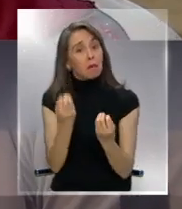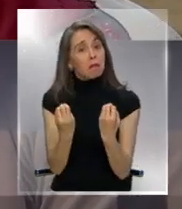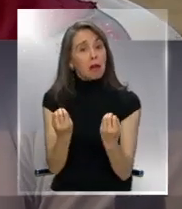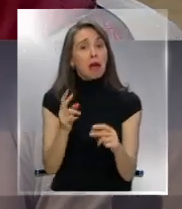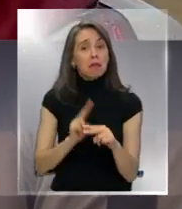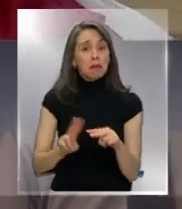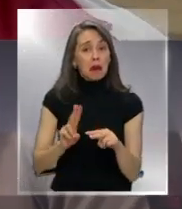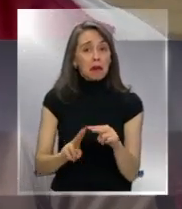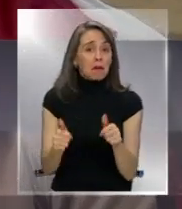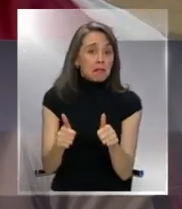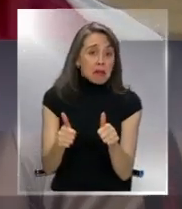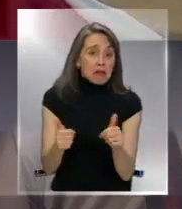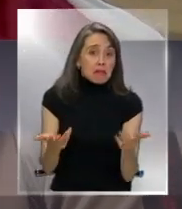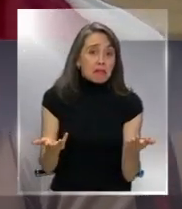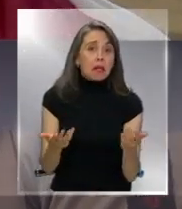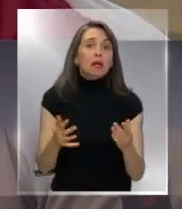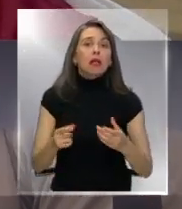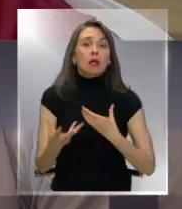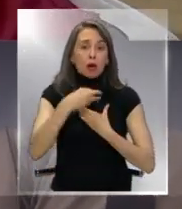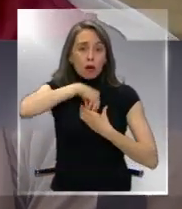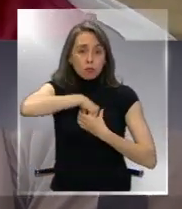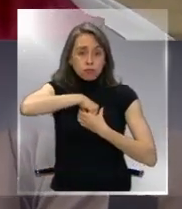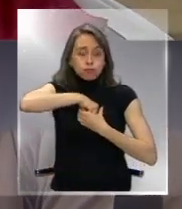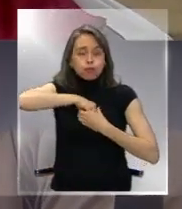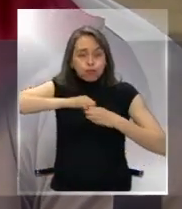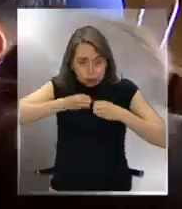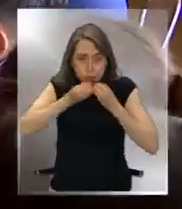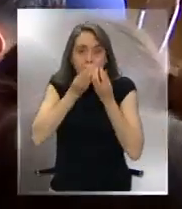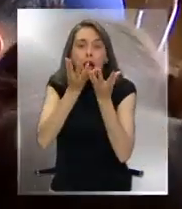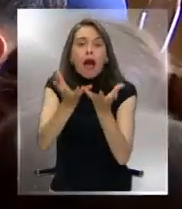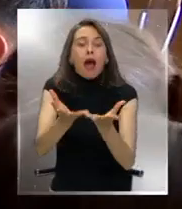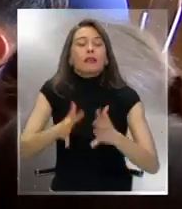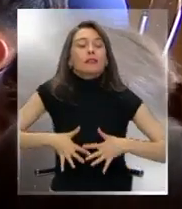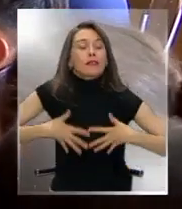hagan porque así puedo liberarme, desahogarme con las demás personas.